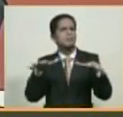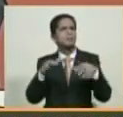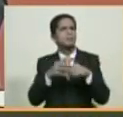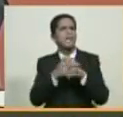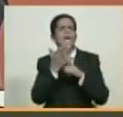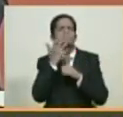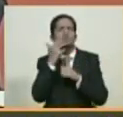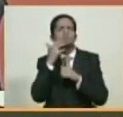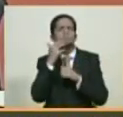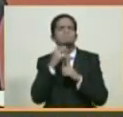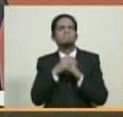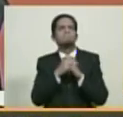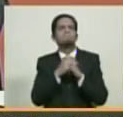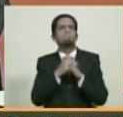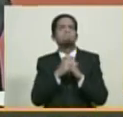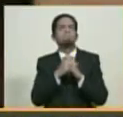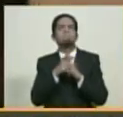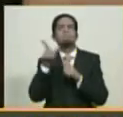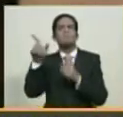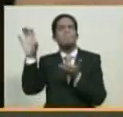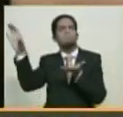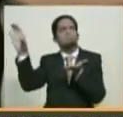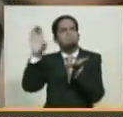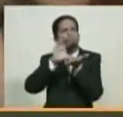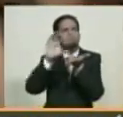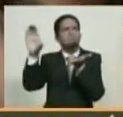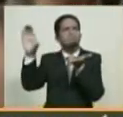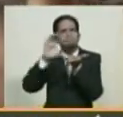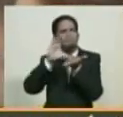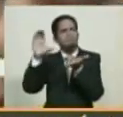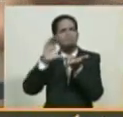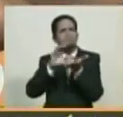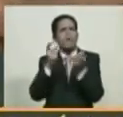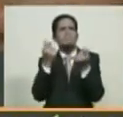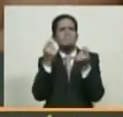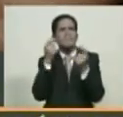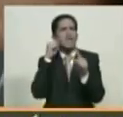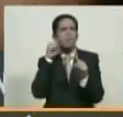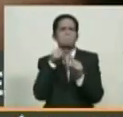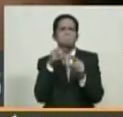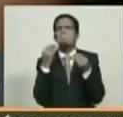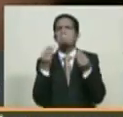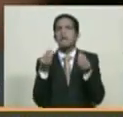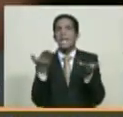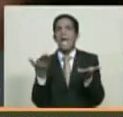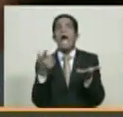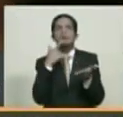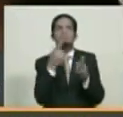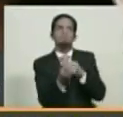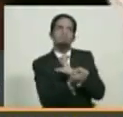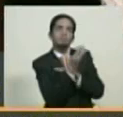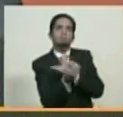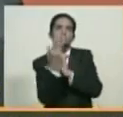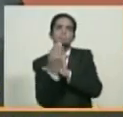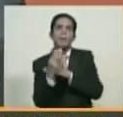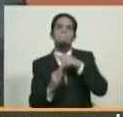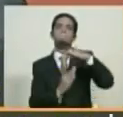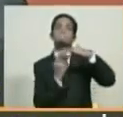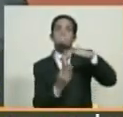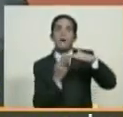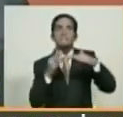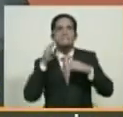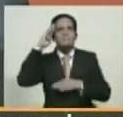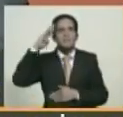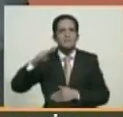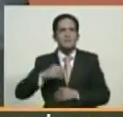los 16.000 millones de dólares que pusieron fue colocar bases militares por todo el territorio de la República de Colombia. En los